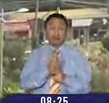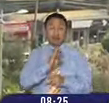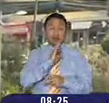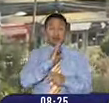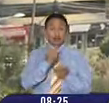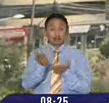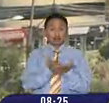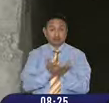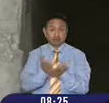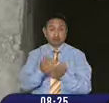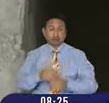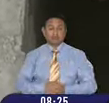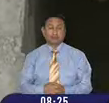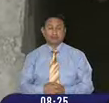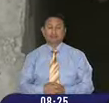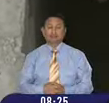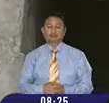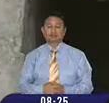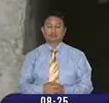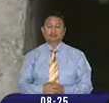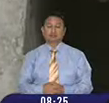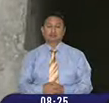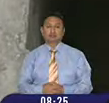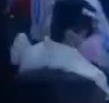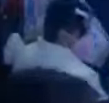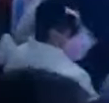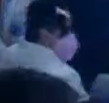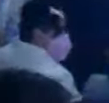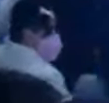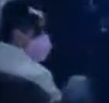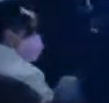mismo, informó Mauricio Sánchez.